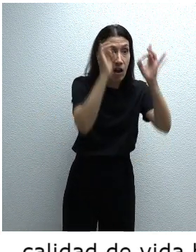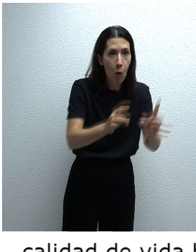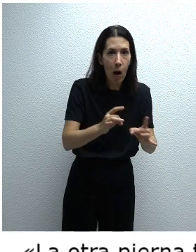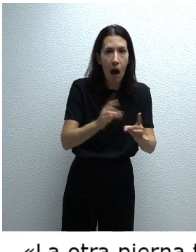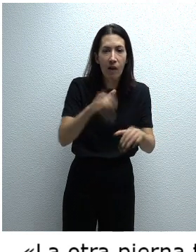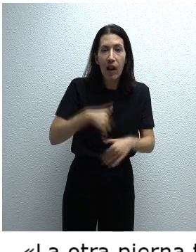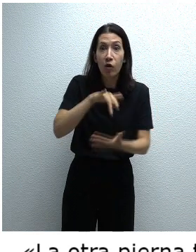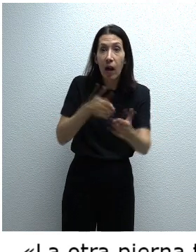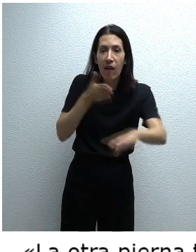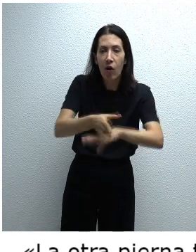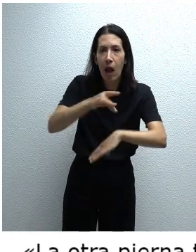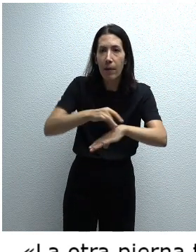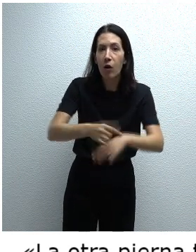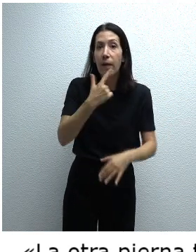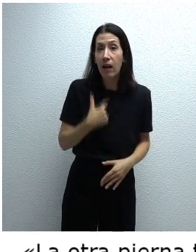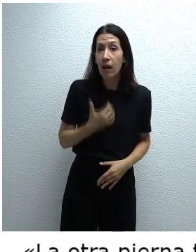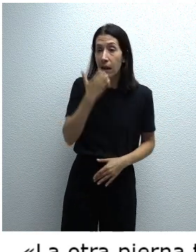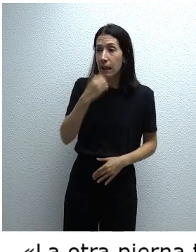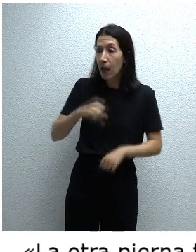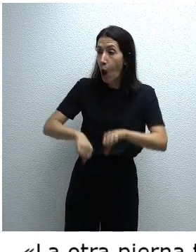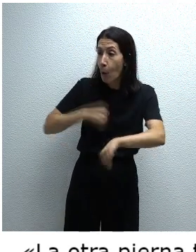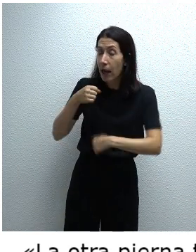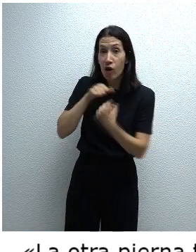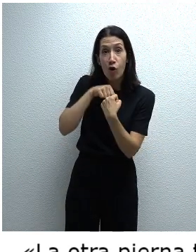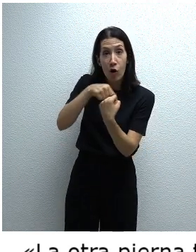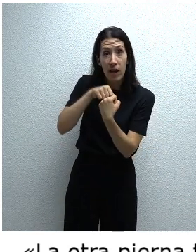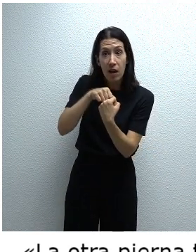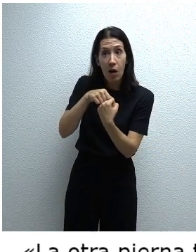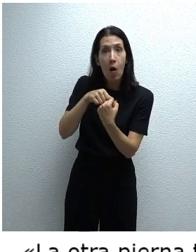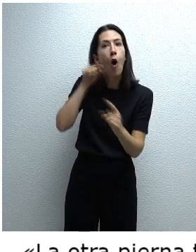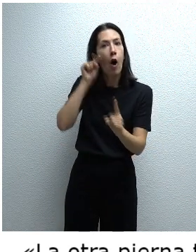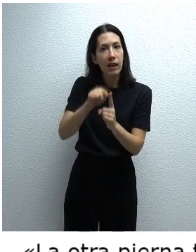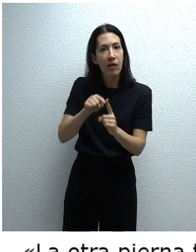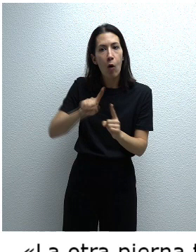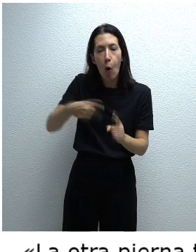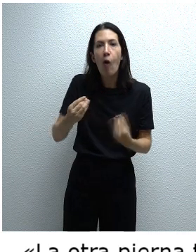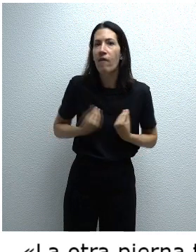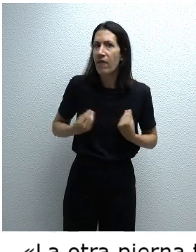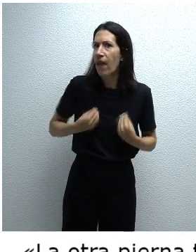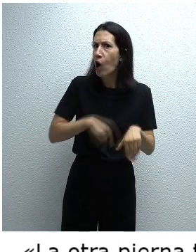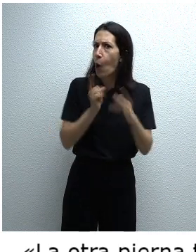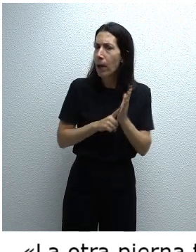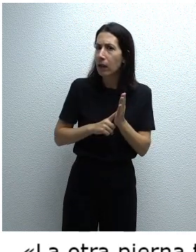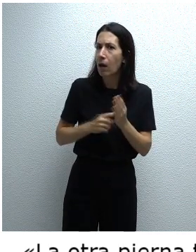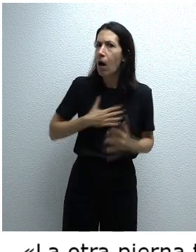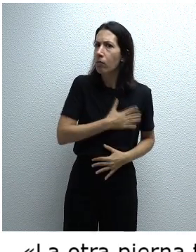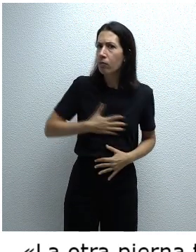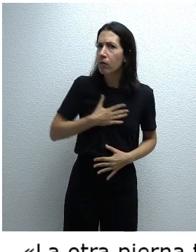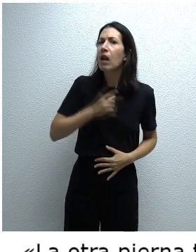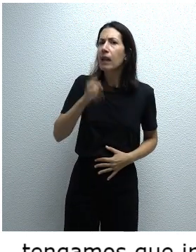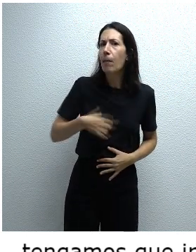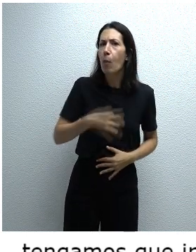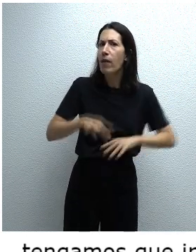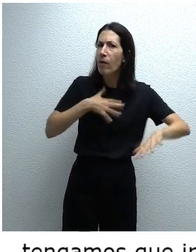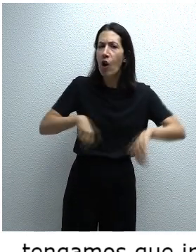esa pregunta, ¿no? O que si me operan de una rodilla sea para que yo luego tenga una vida plena y que la rodilla se recupere completamente, no